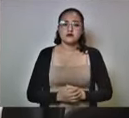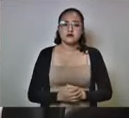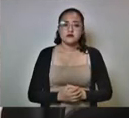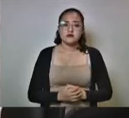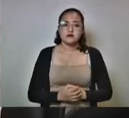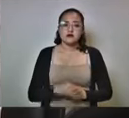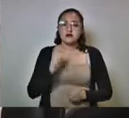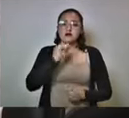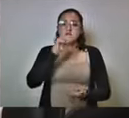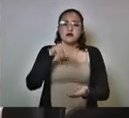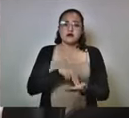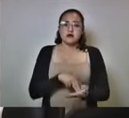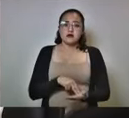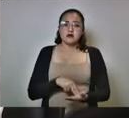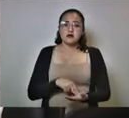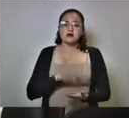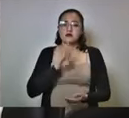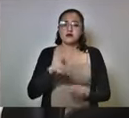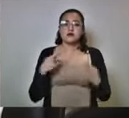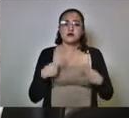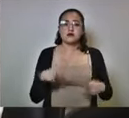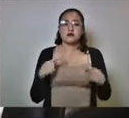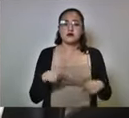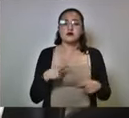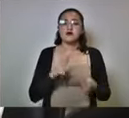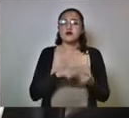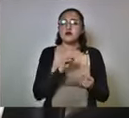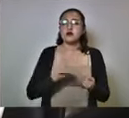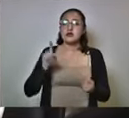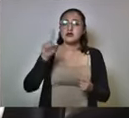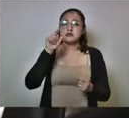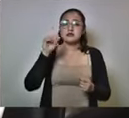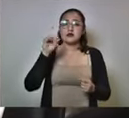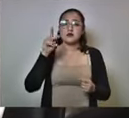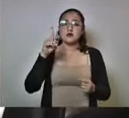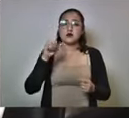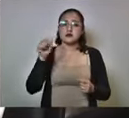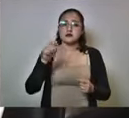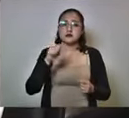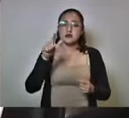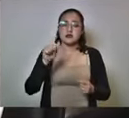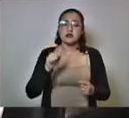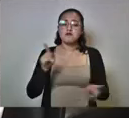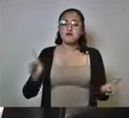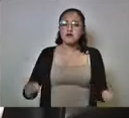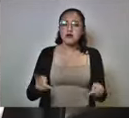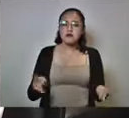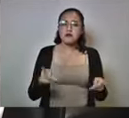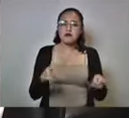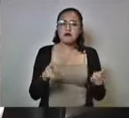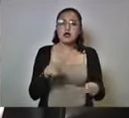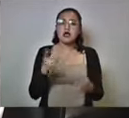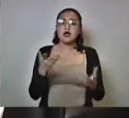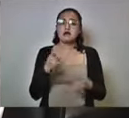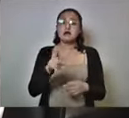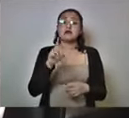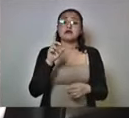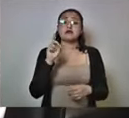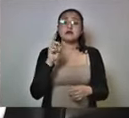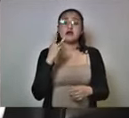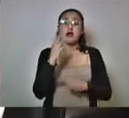En Teciutlán fallece una persona cuya residencia está en Zacapuaxtla, comerciante, él tiene 33